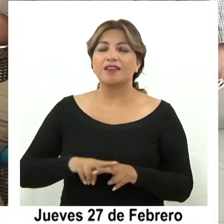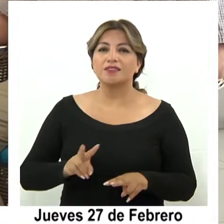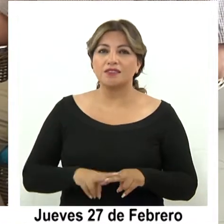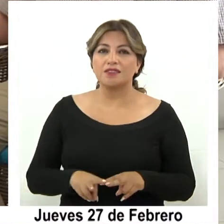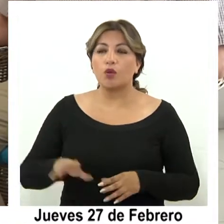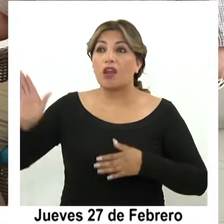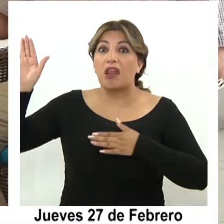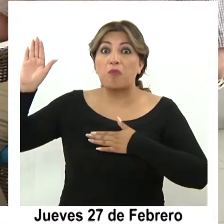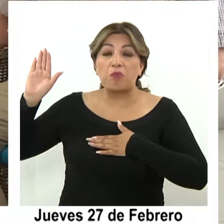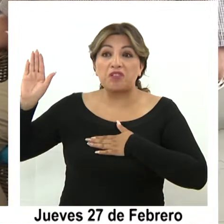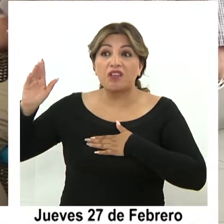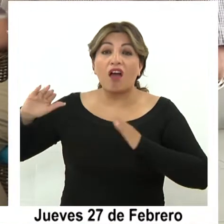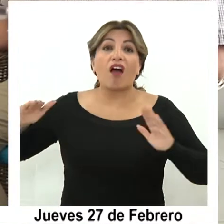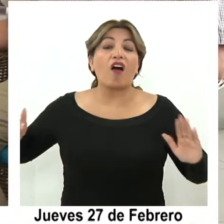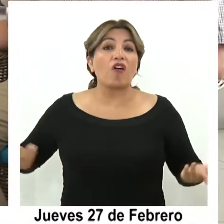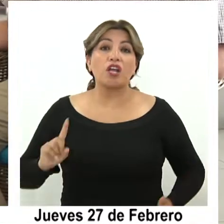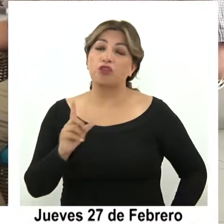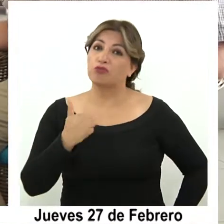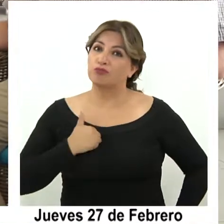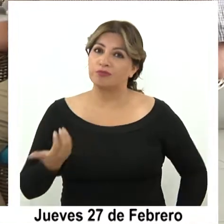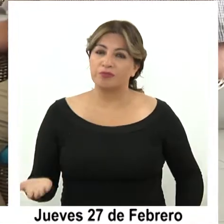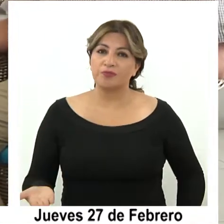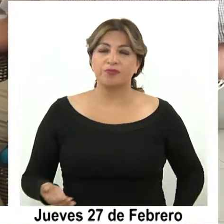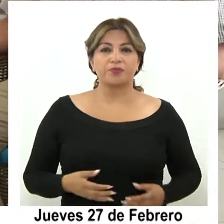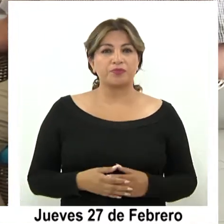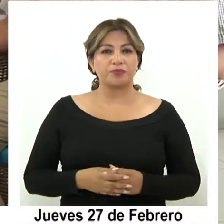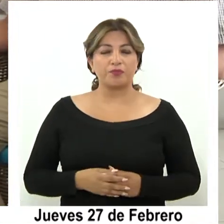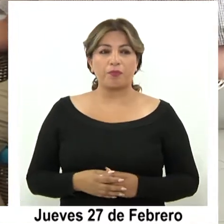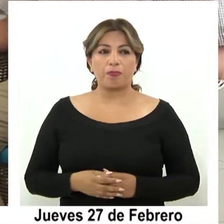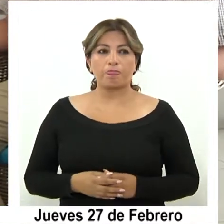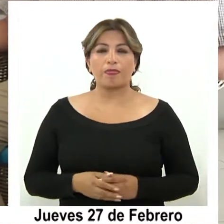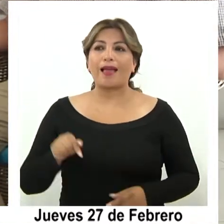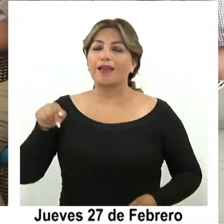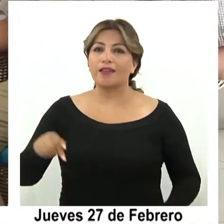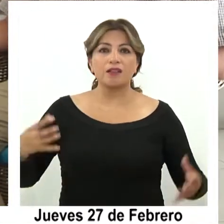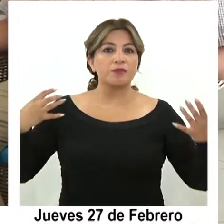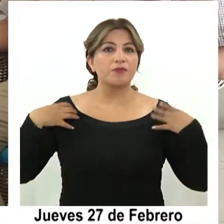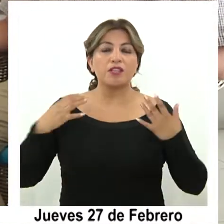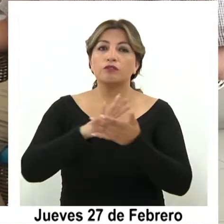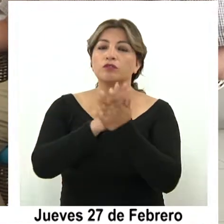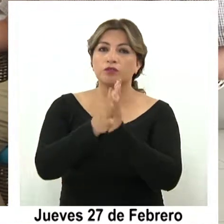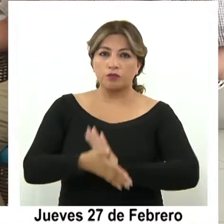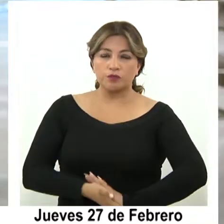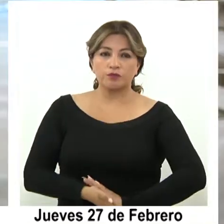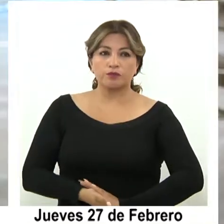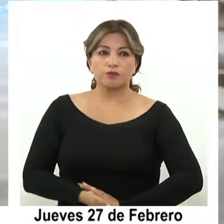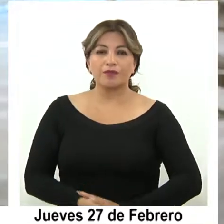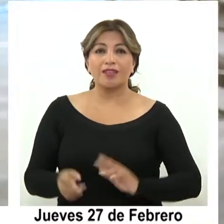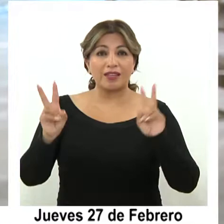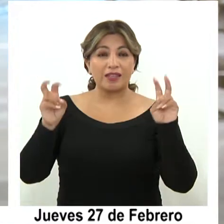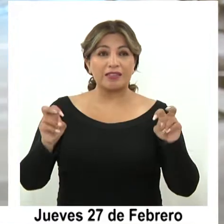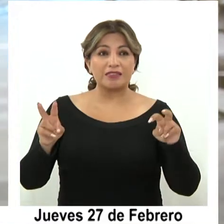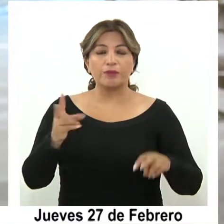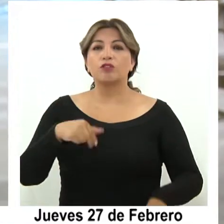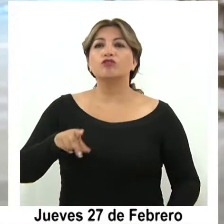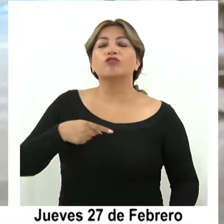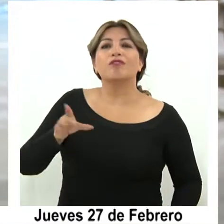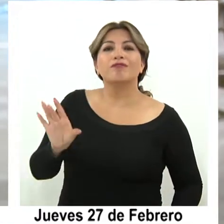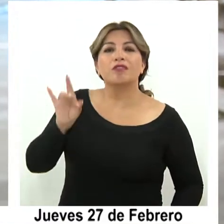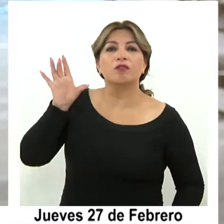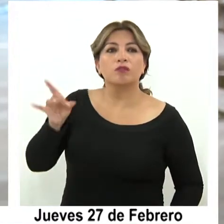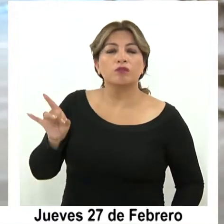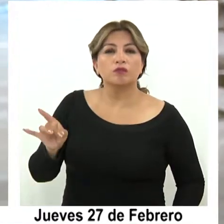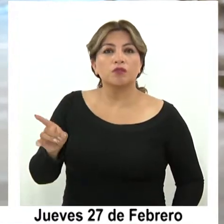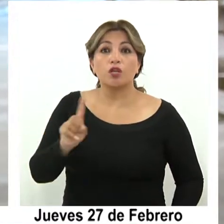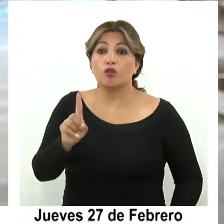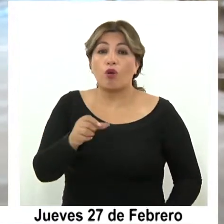hacer una promesa que fue en definitiva incumplida? Lo que pasa es que aquí la responsabilidad es de todos, porque en la medida en la que uno se fue dando